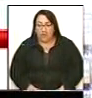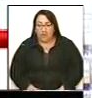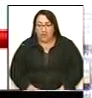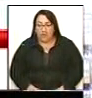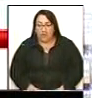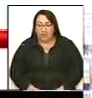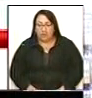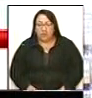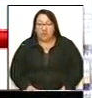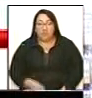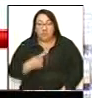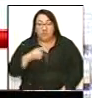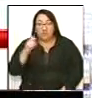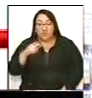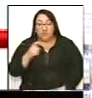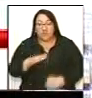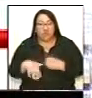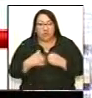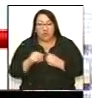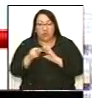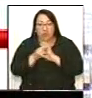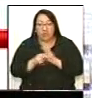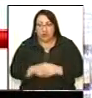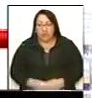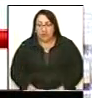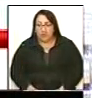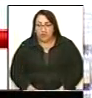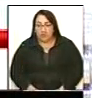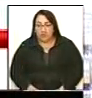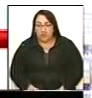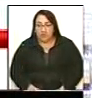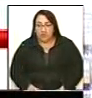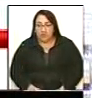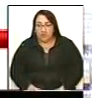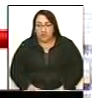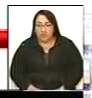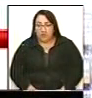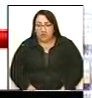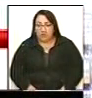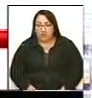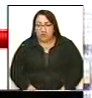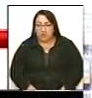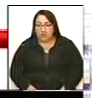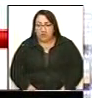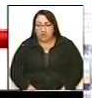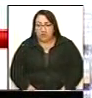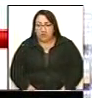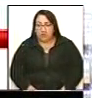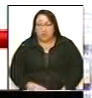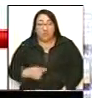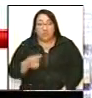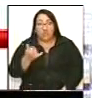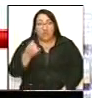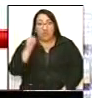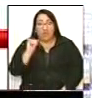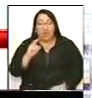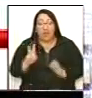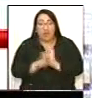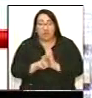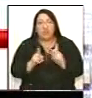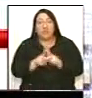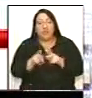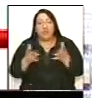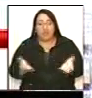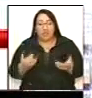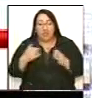es la necesidad de que toda norma no solamente tenga buenas intenciones, voluntarismo, sino